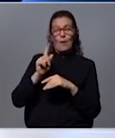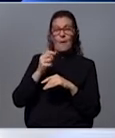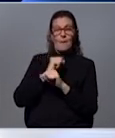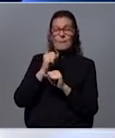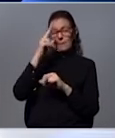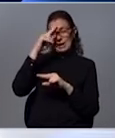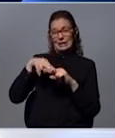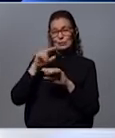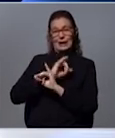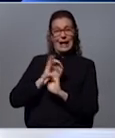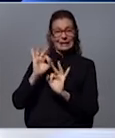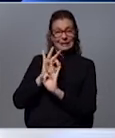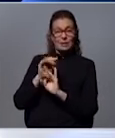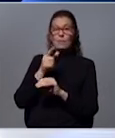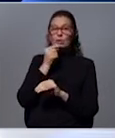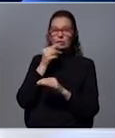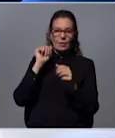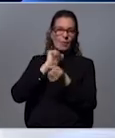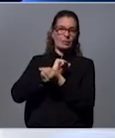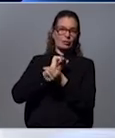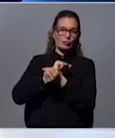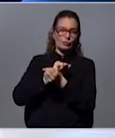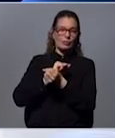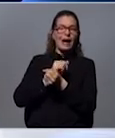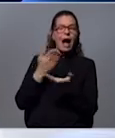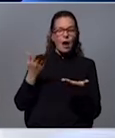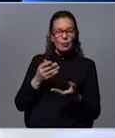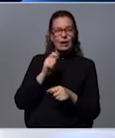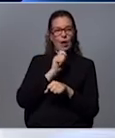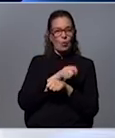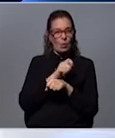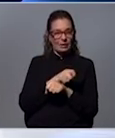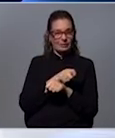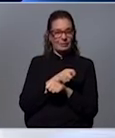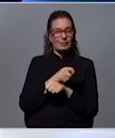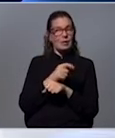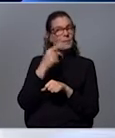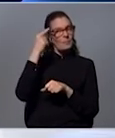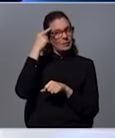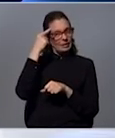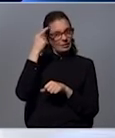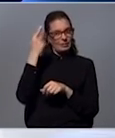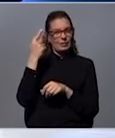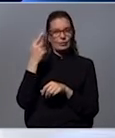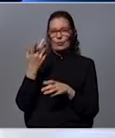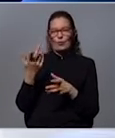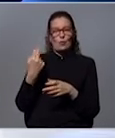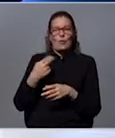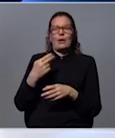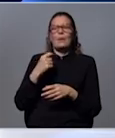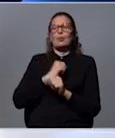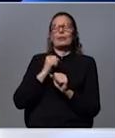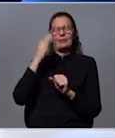nosotros establecemos es que el juez valora si tiene fundadas sospechas no certeza no puede tener certeza nunca